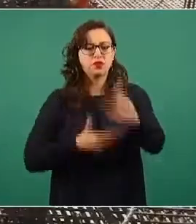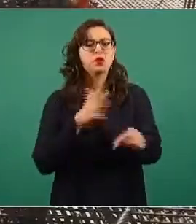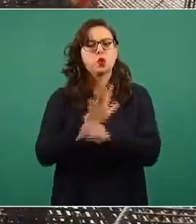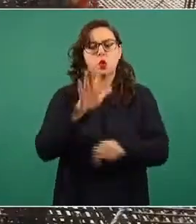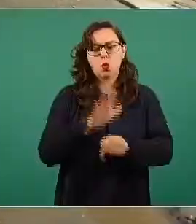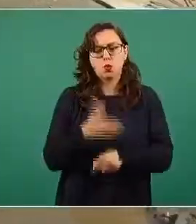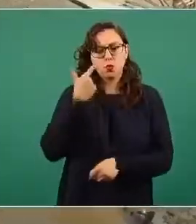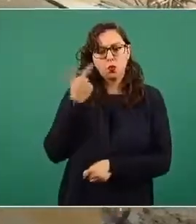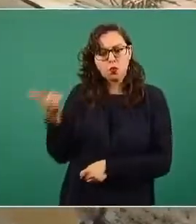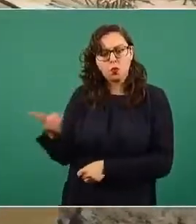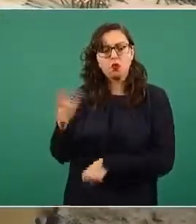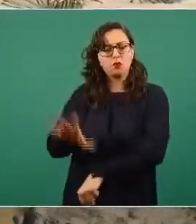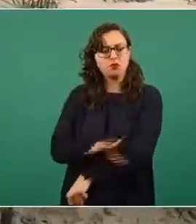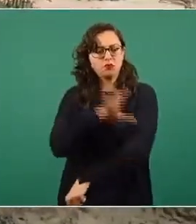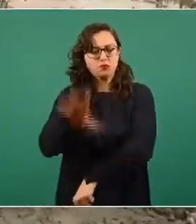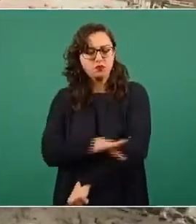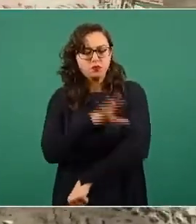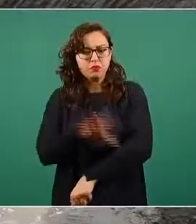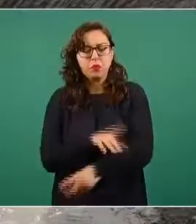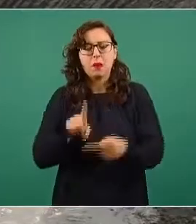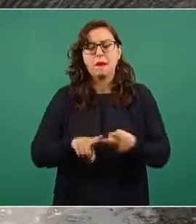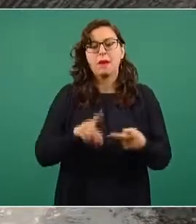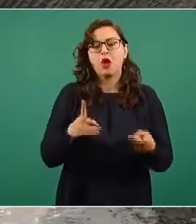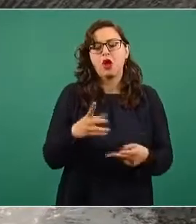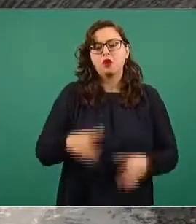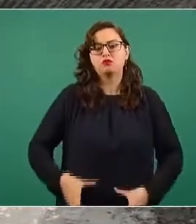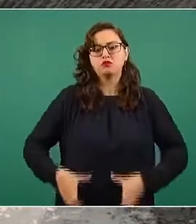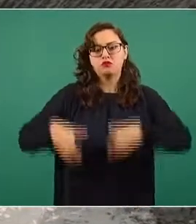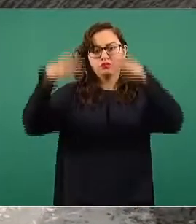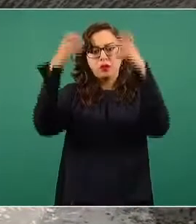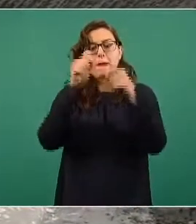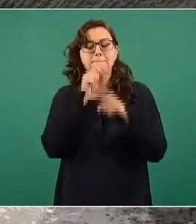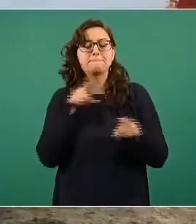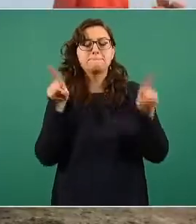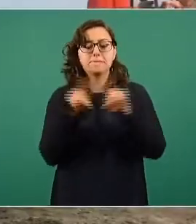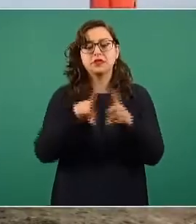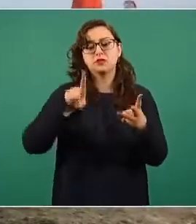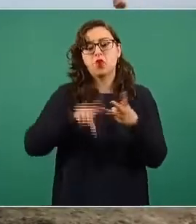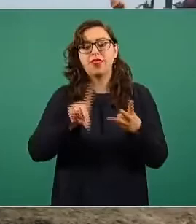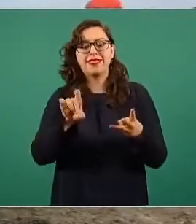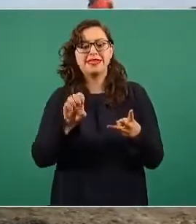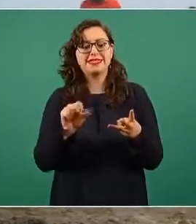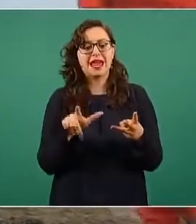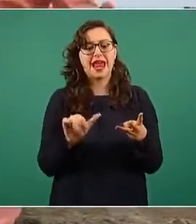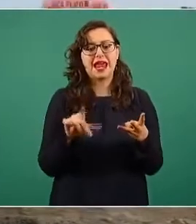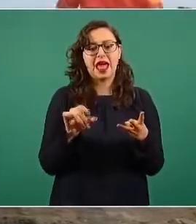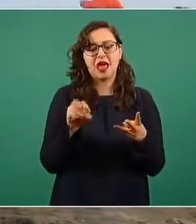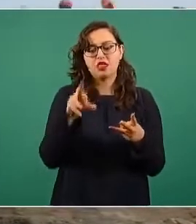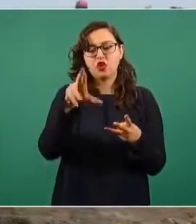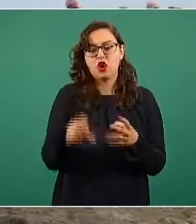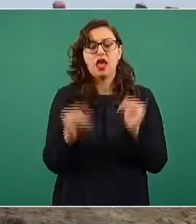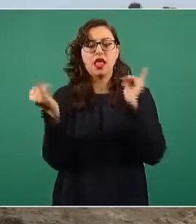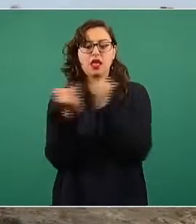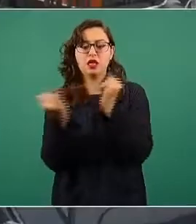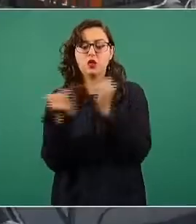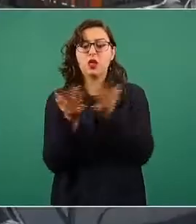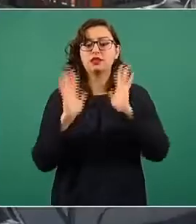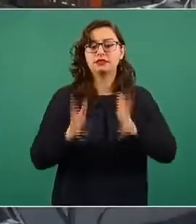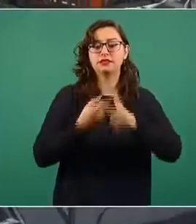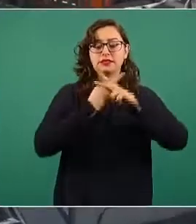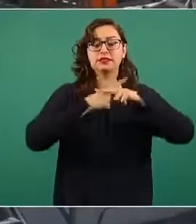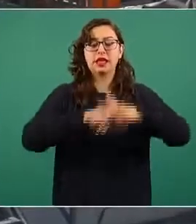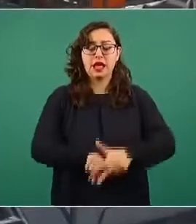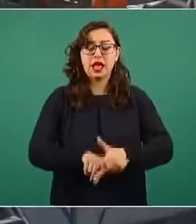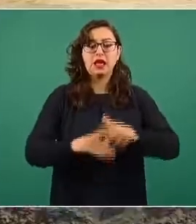subestaciones eléctricas, torre de vacío, colado de plantillas en el tren de desaladora y construcción de plantillas para la fabricación de marcos de concreto en